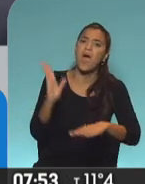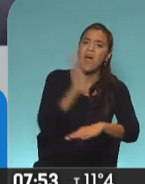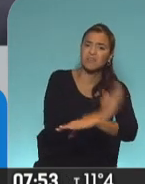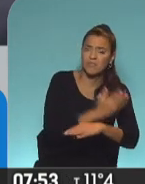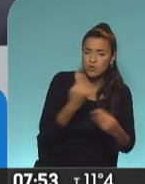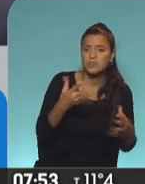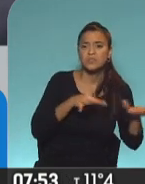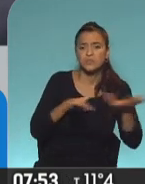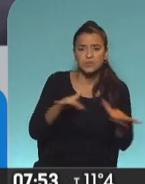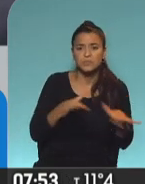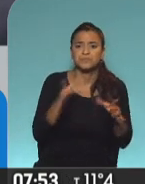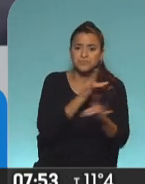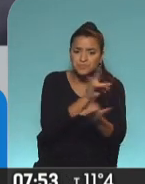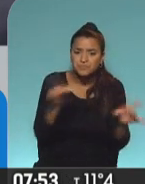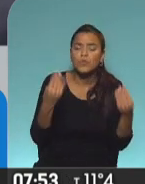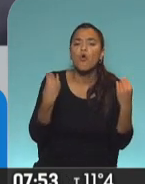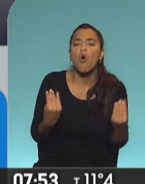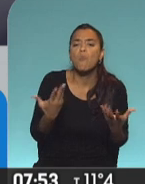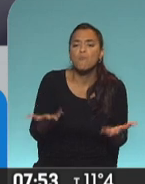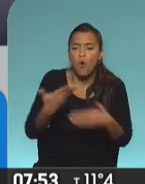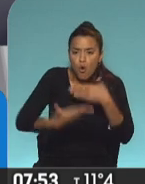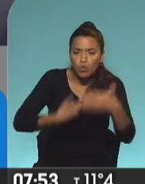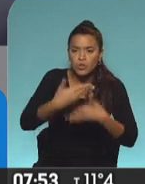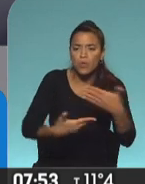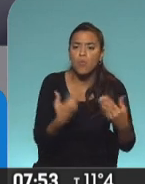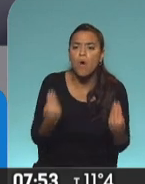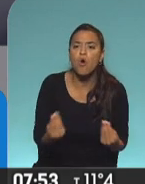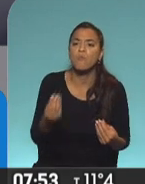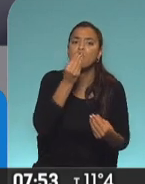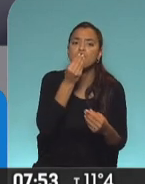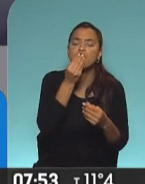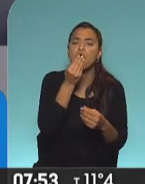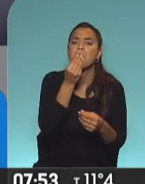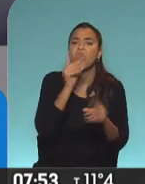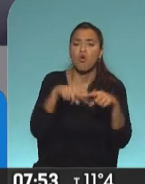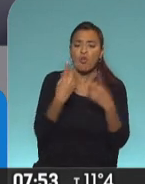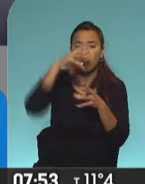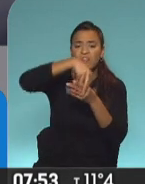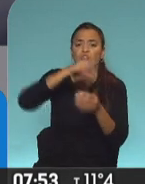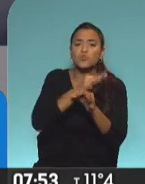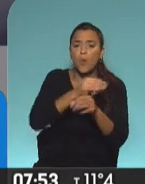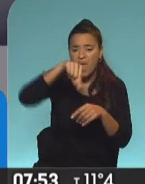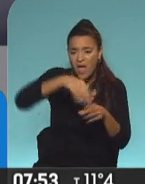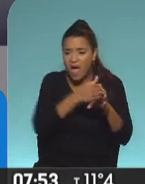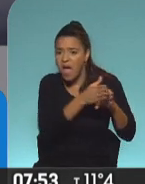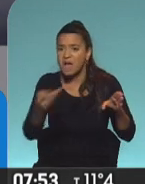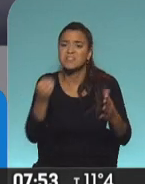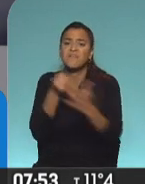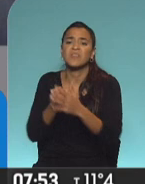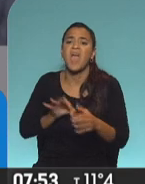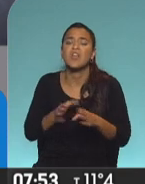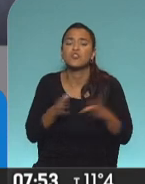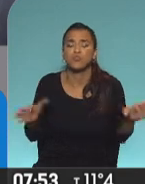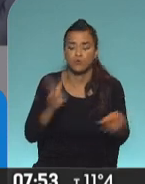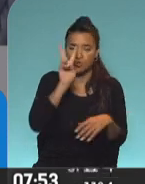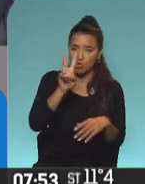en cuenta la situación de los contagios. ¿Cómo va a continuar el comedor escolar de aquí a fin de año? Acá